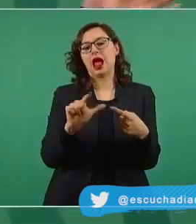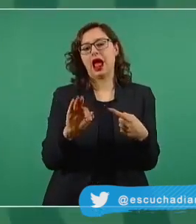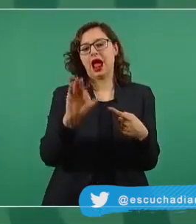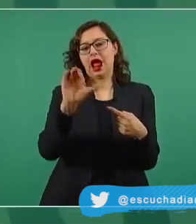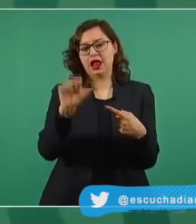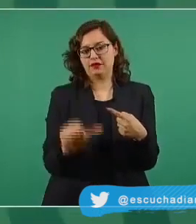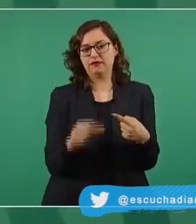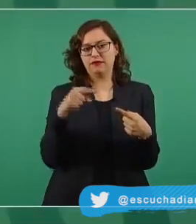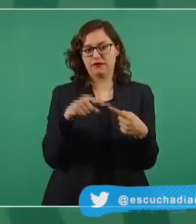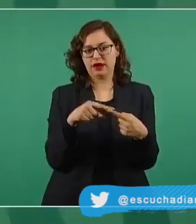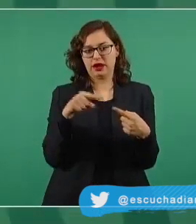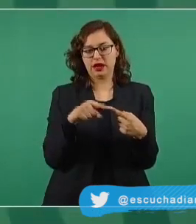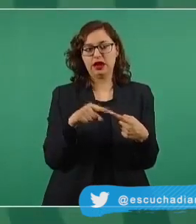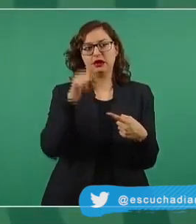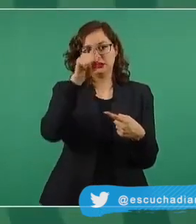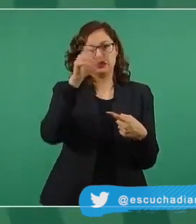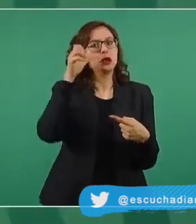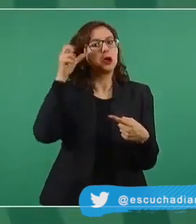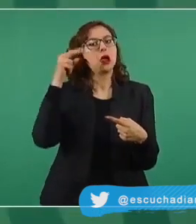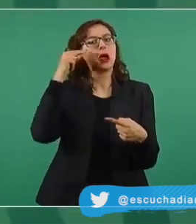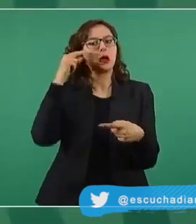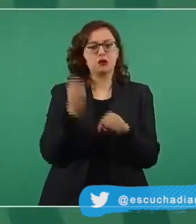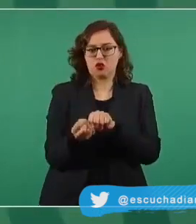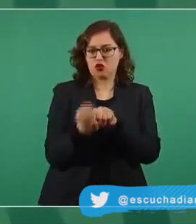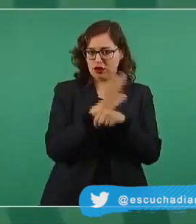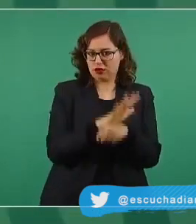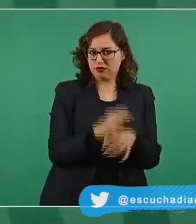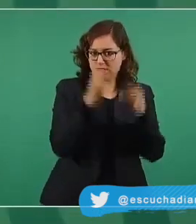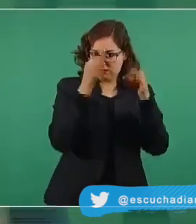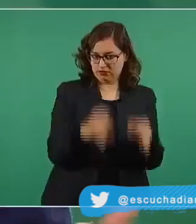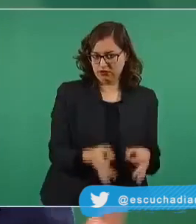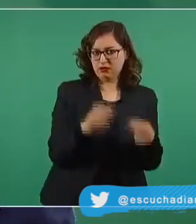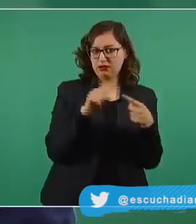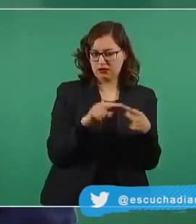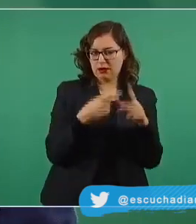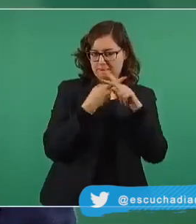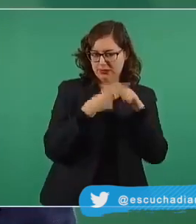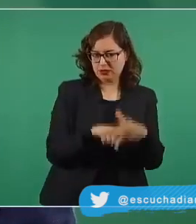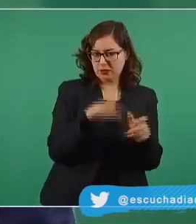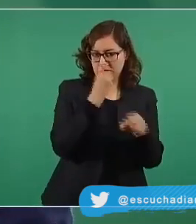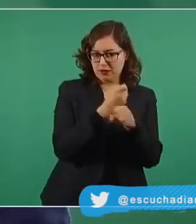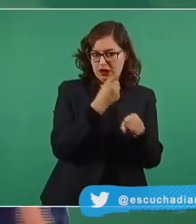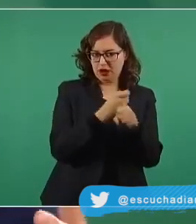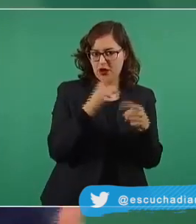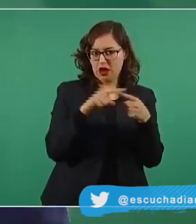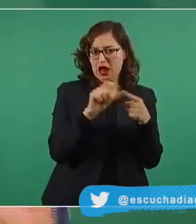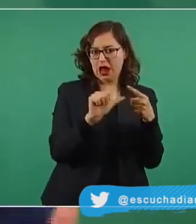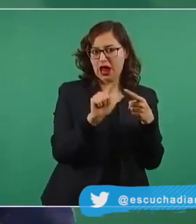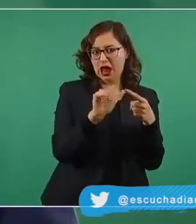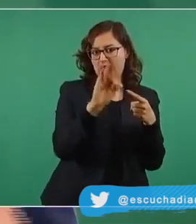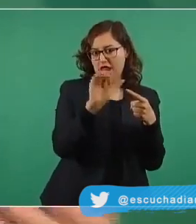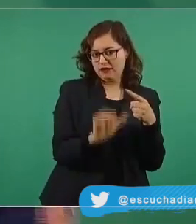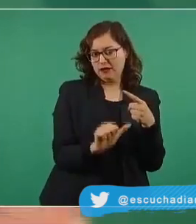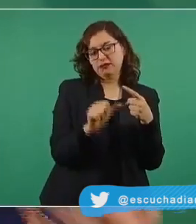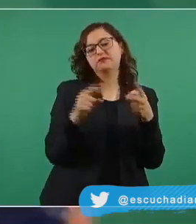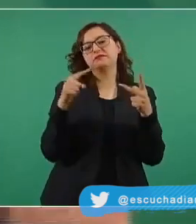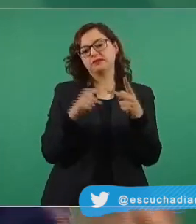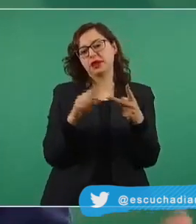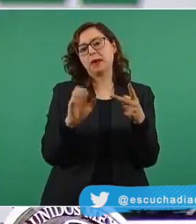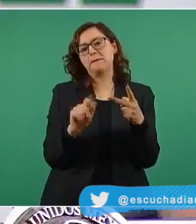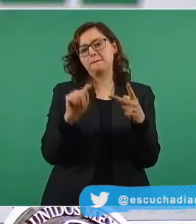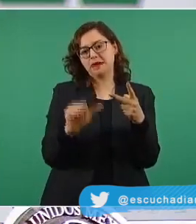en nuestro país. No olvides el uso correcto del cubrebocas, realizar el lavado de manos y guardar la